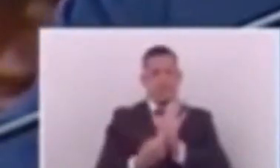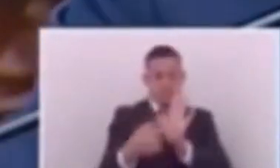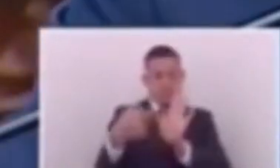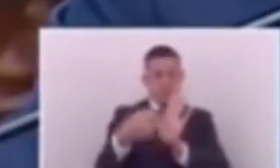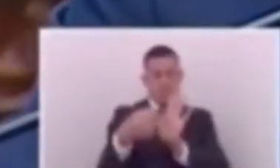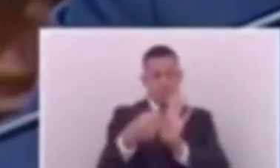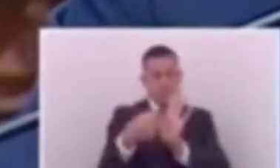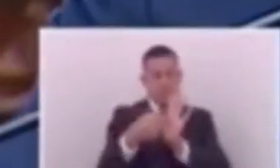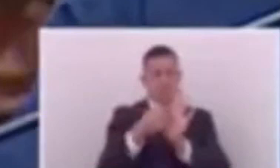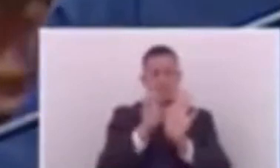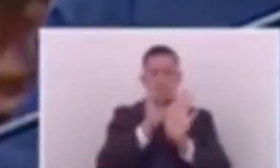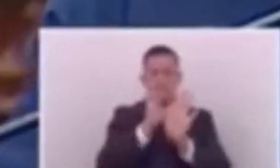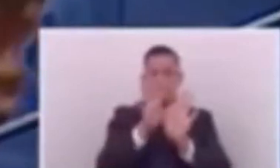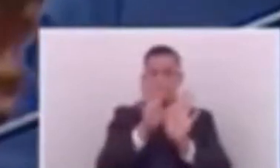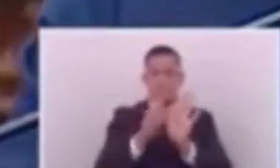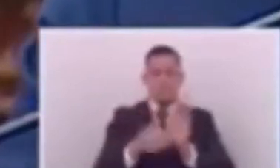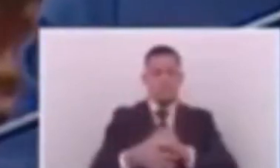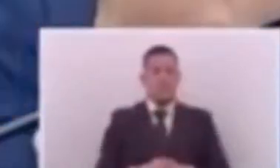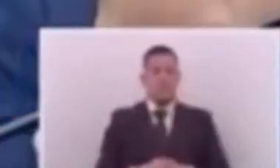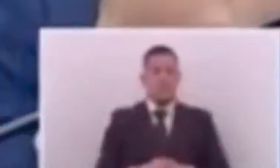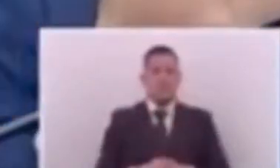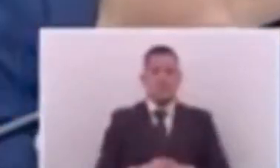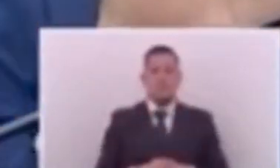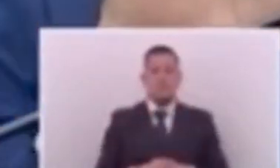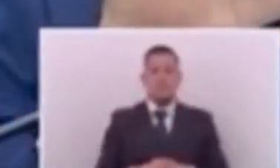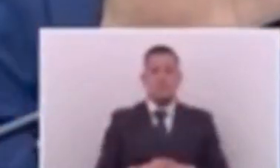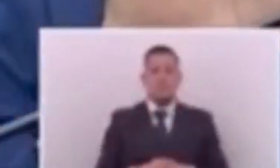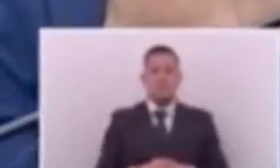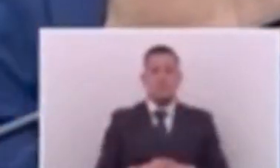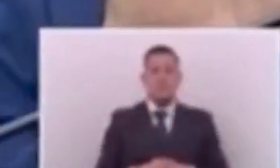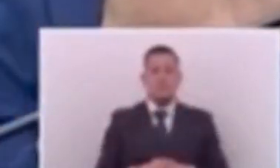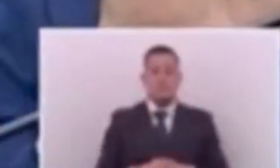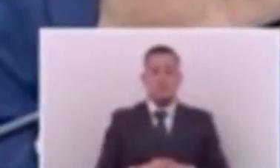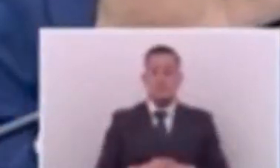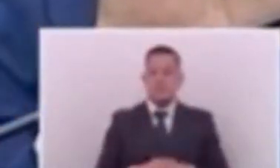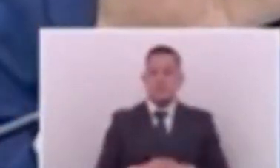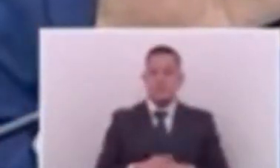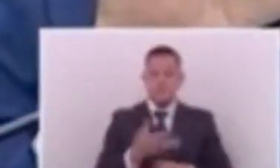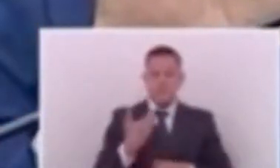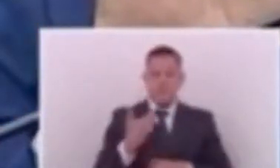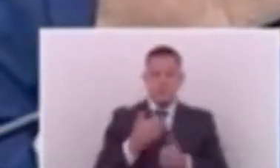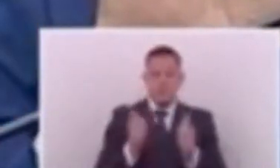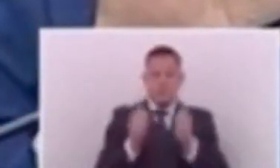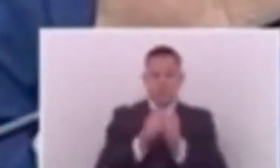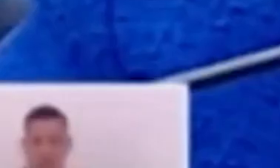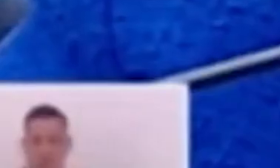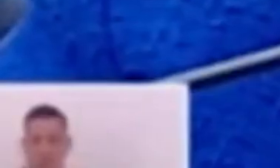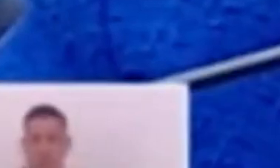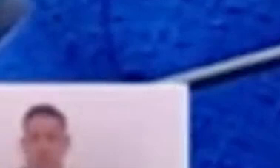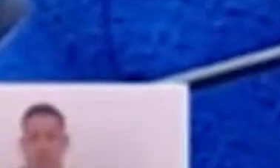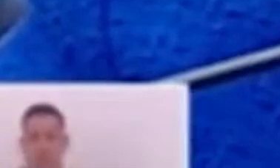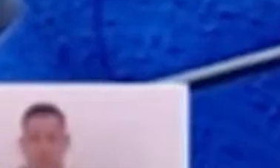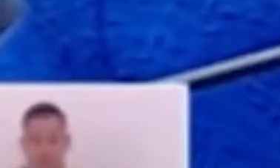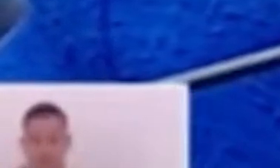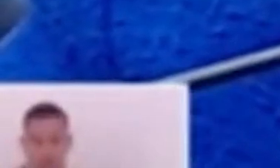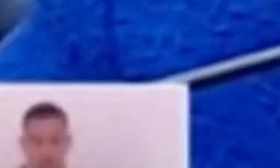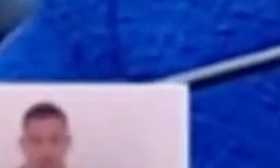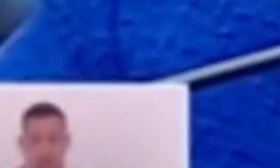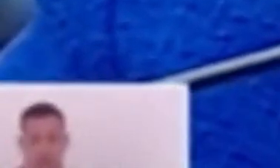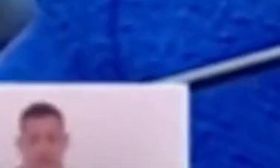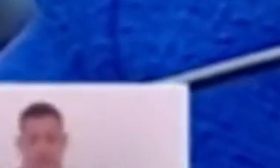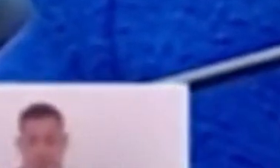cuando él lo dijo nosotros íbamos a acompañar esta votación yo lo que quería